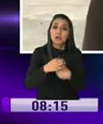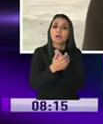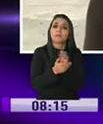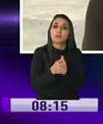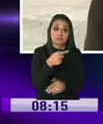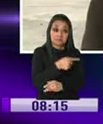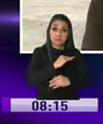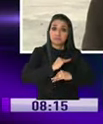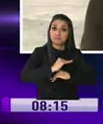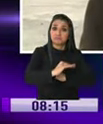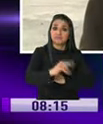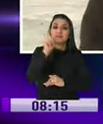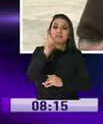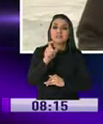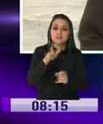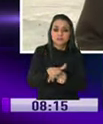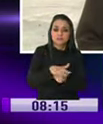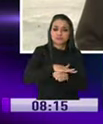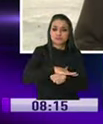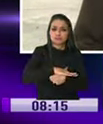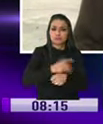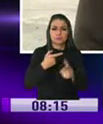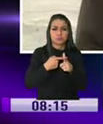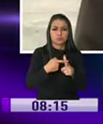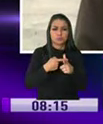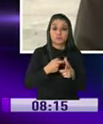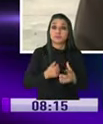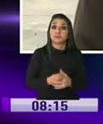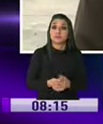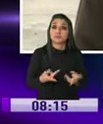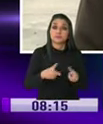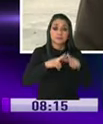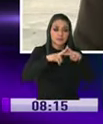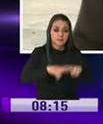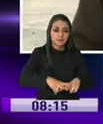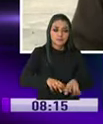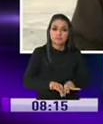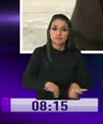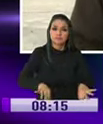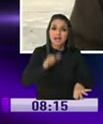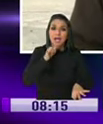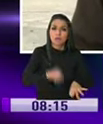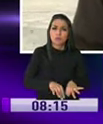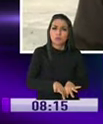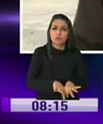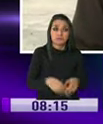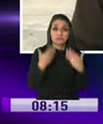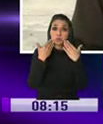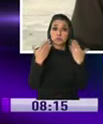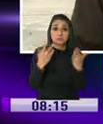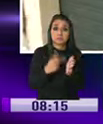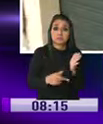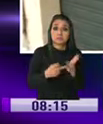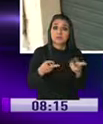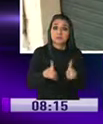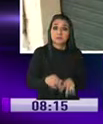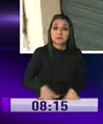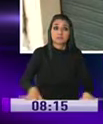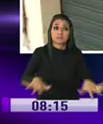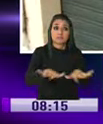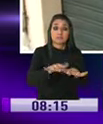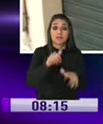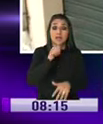necesita repavimentación. Y aparte de esto, revisar esta fuga de agua, que no se sabe qué es lo que está pasando también con las filtraciones en las viviendas.